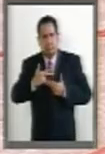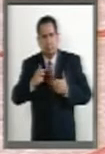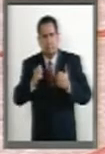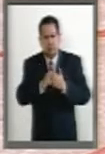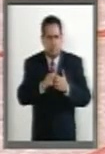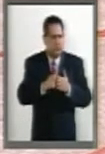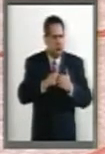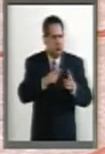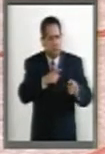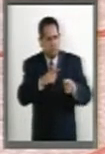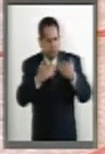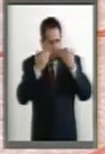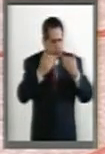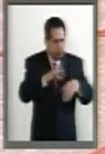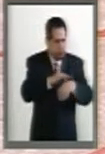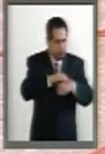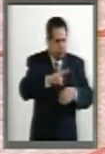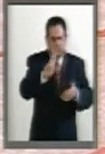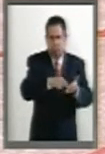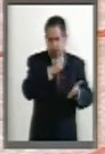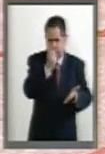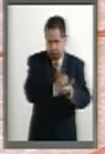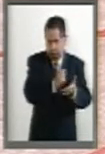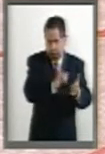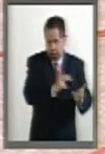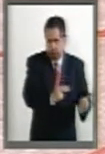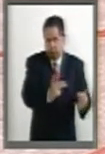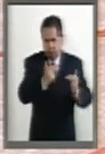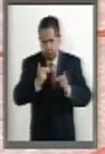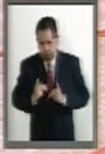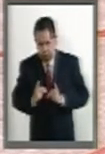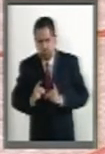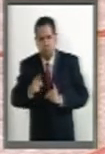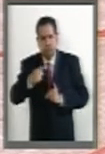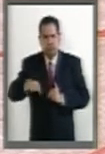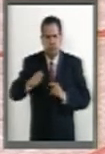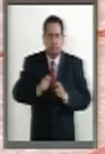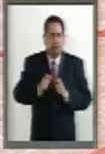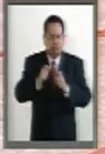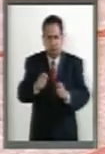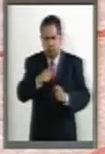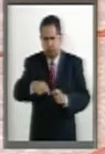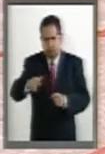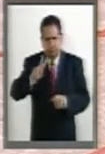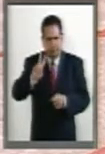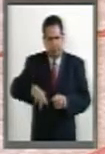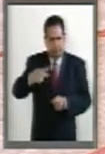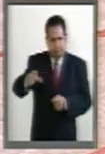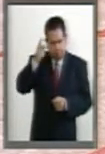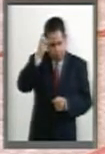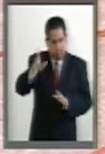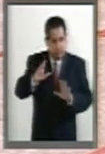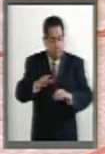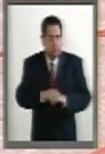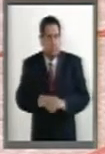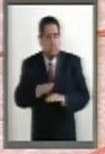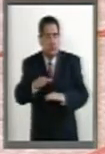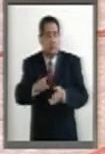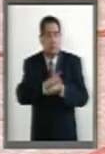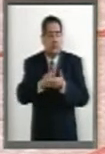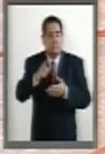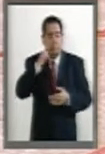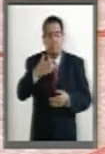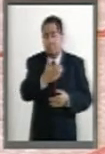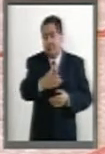de un fedatario, a los titulares de bienes que se tienen en propiedad. En el caso de los derechos